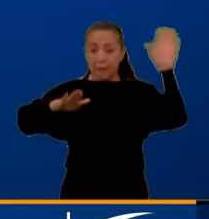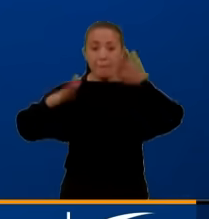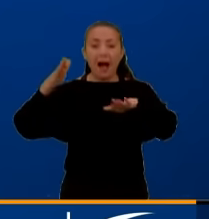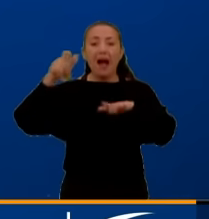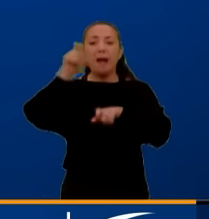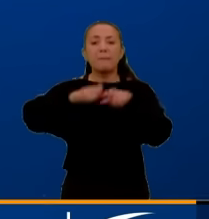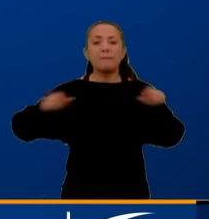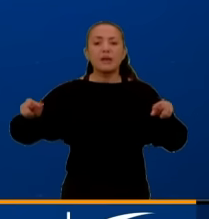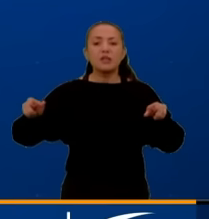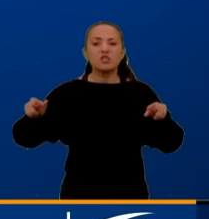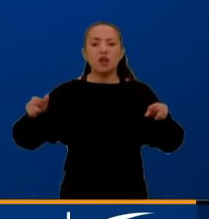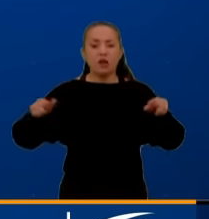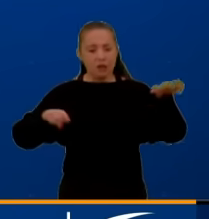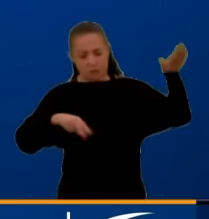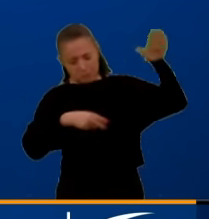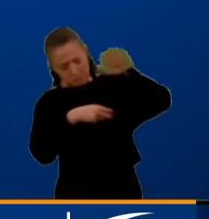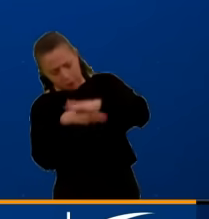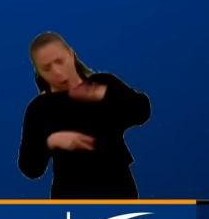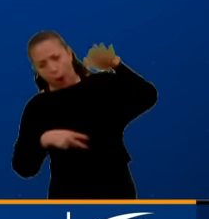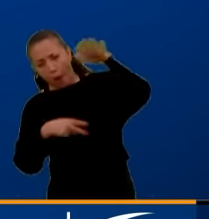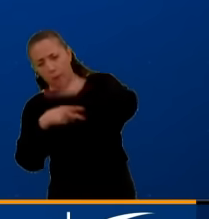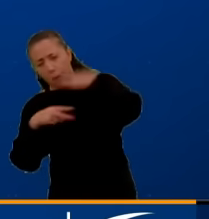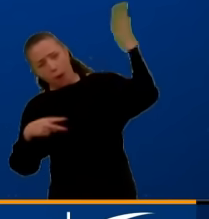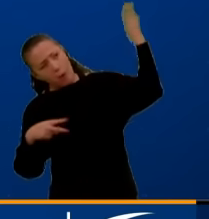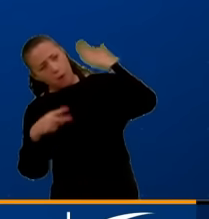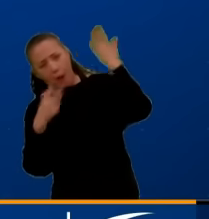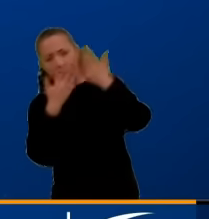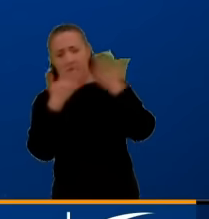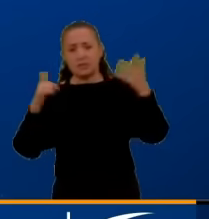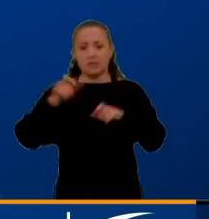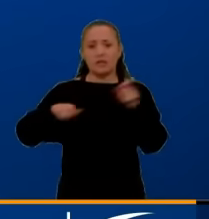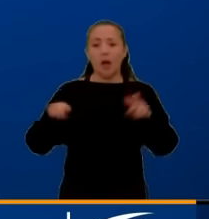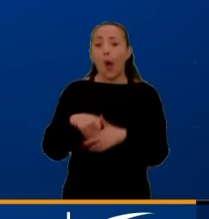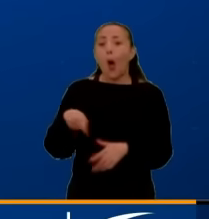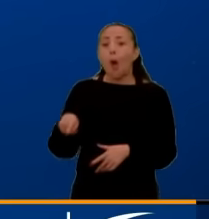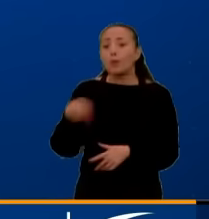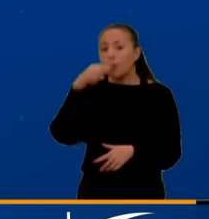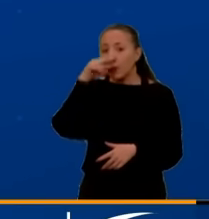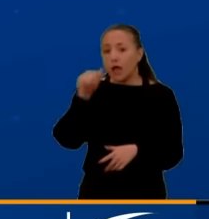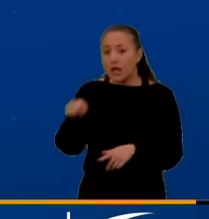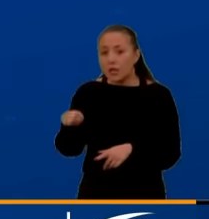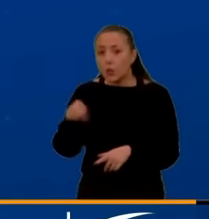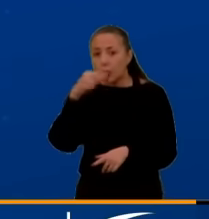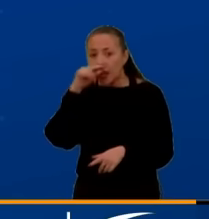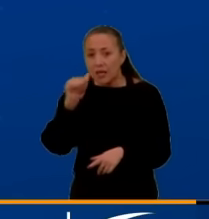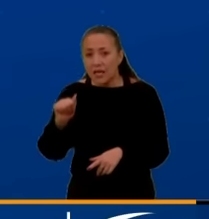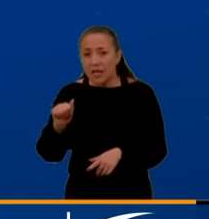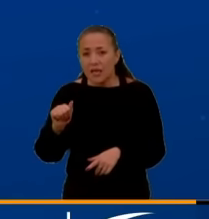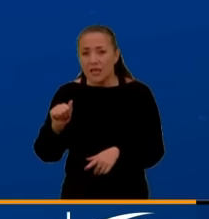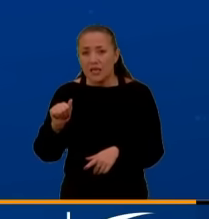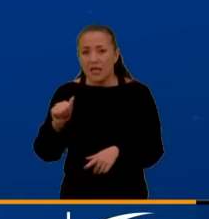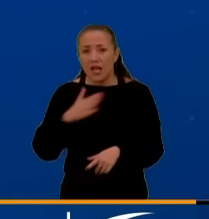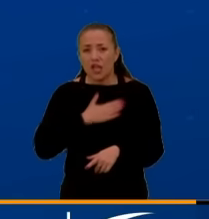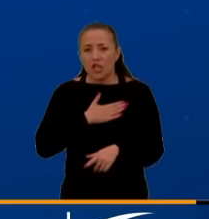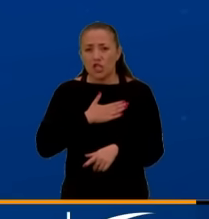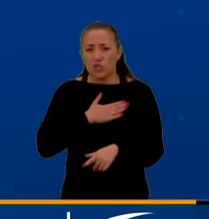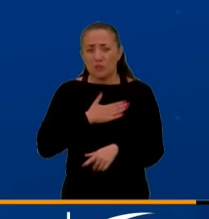asistentes quedaron bajo los escombros de la estructura. Aquí hay una niña, que ahí hay una niña. Dios mío, miren,